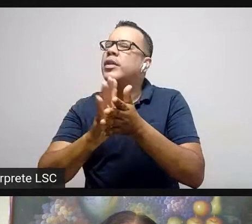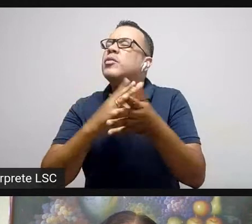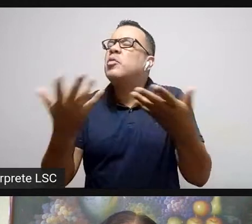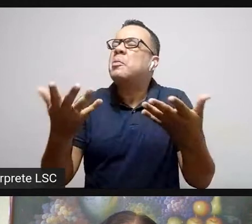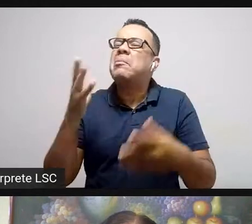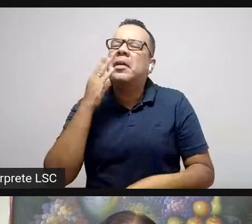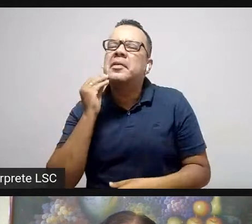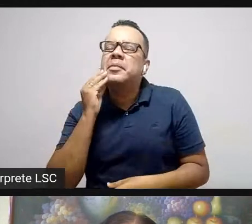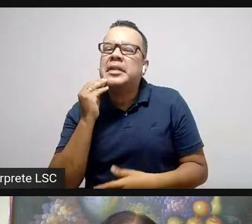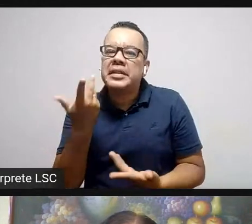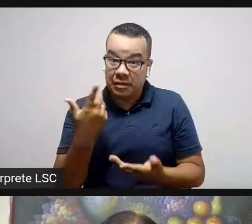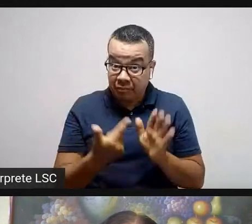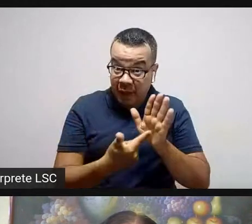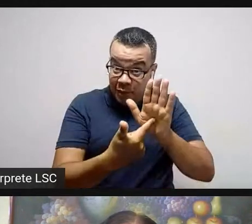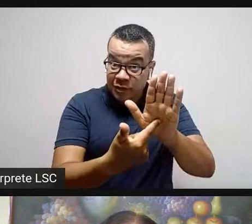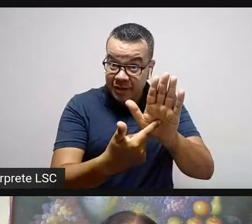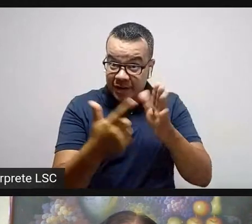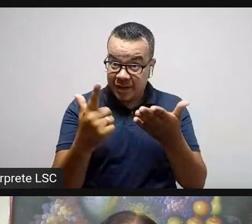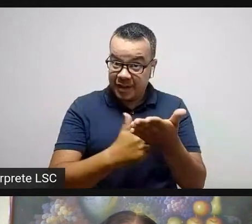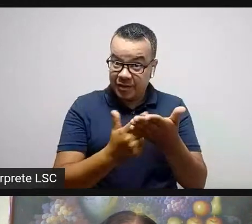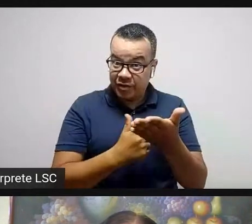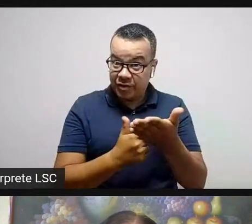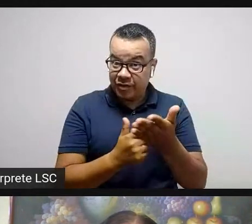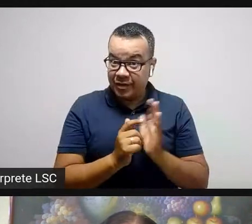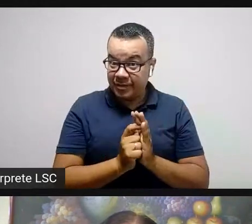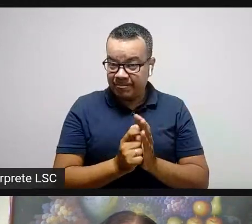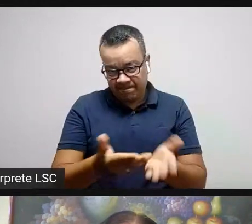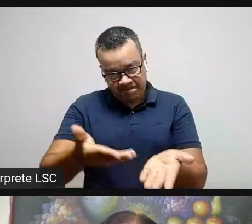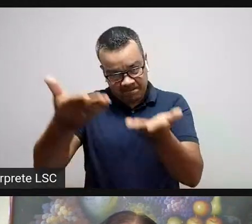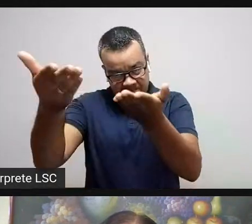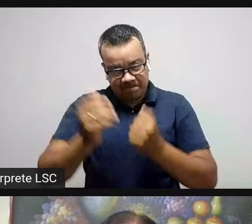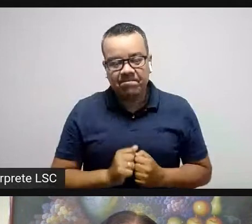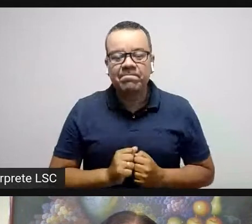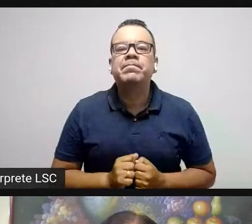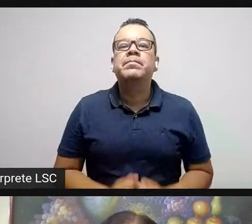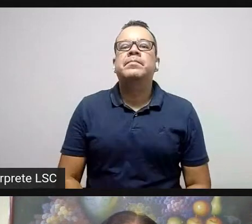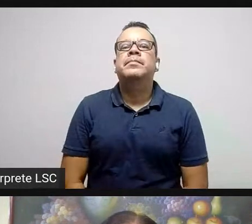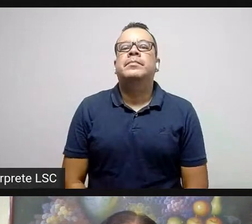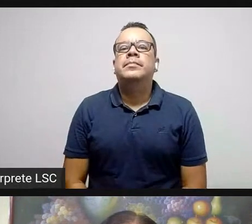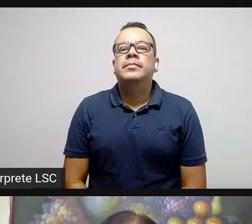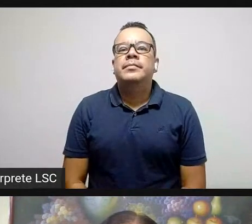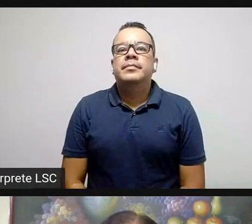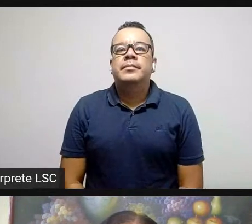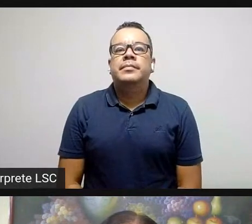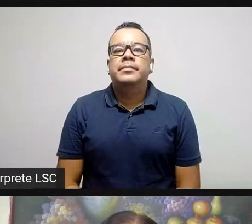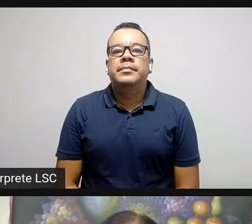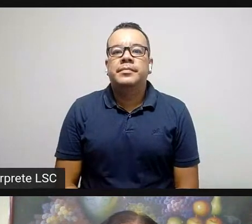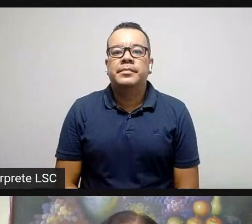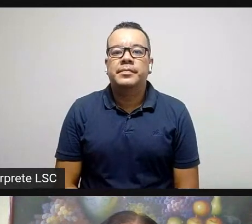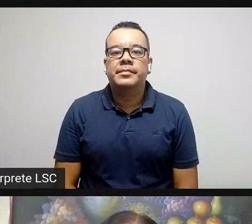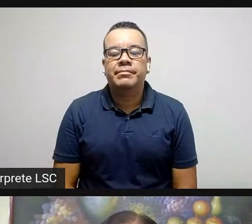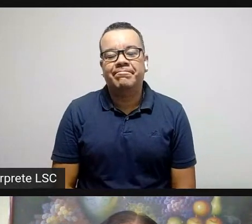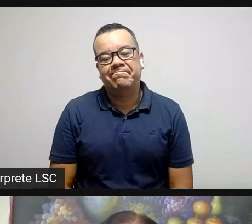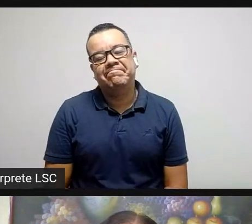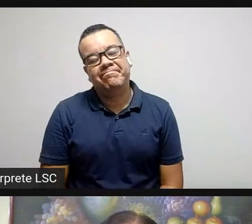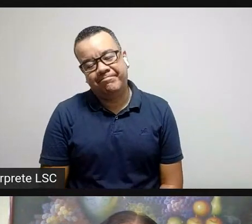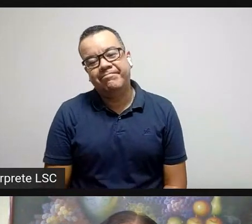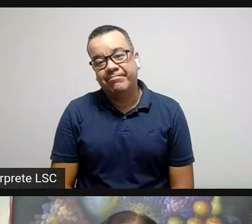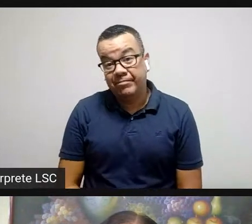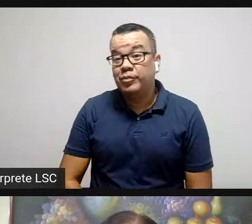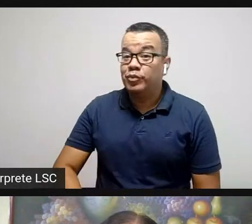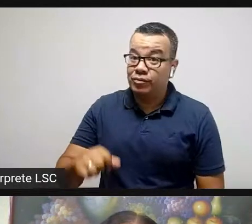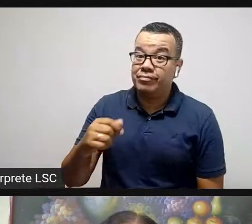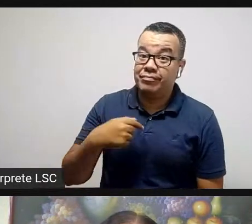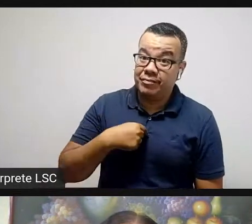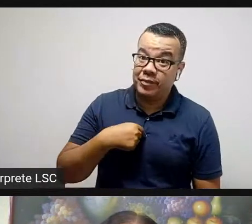a mostrarnos también el libro, todo tuyo en la pantalla. Hola, estoy muy agradecida por